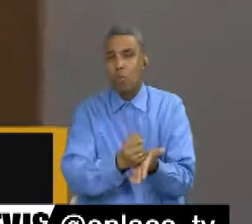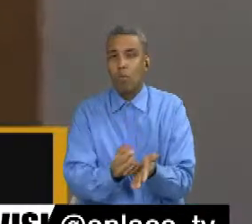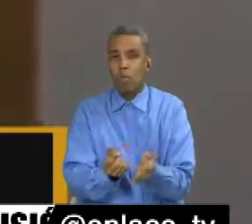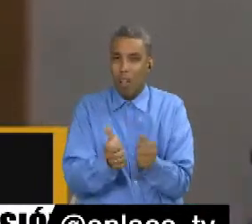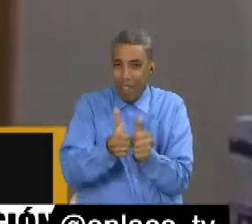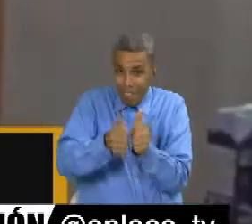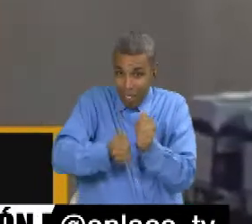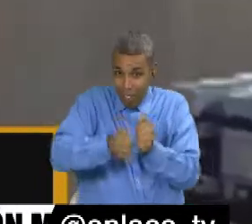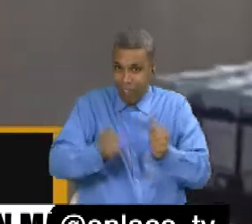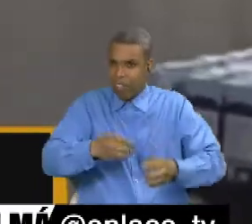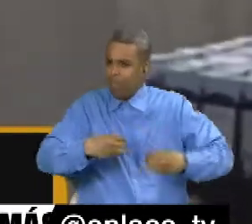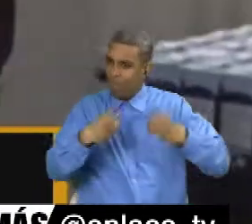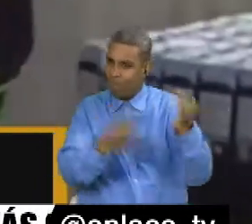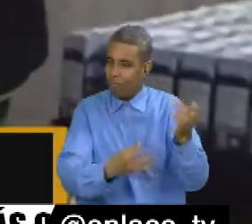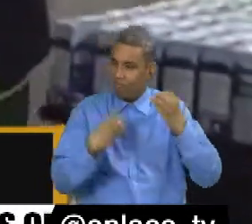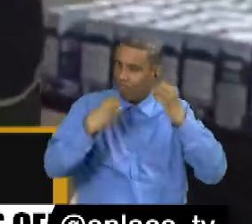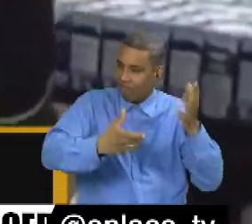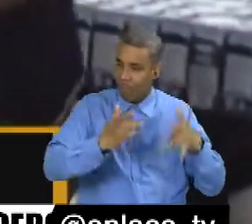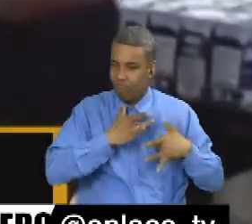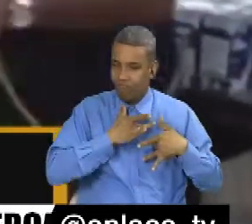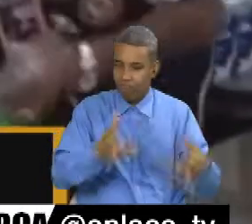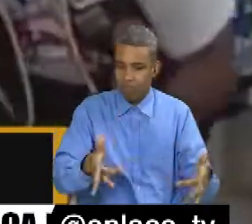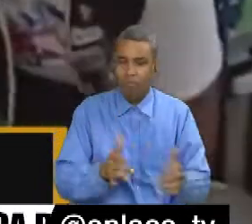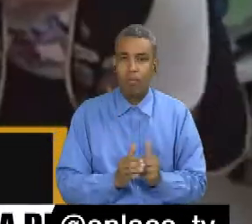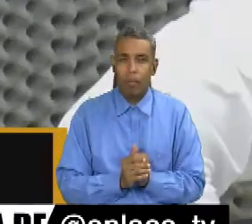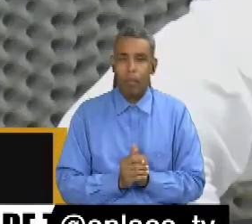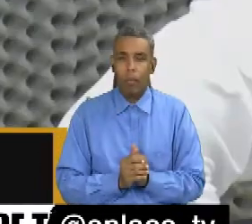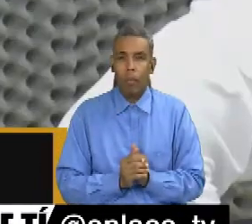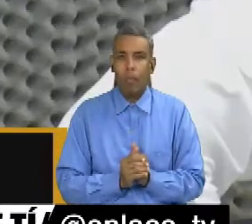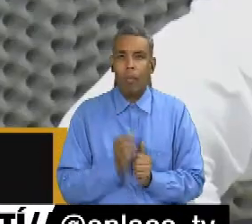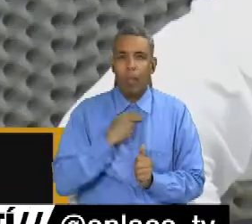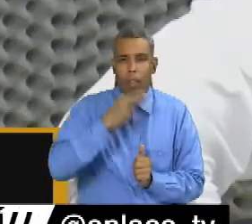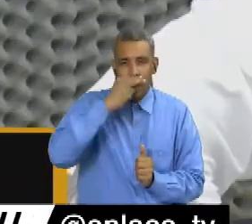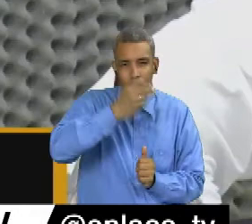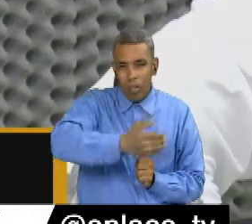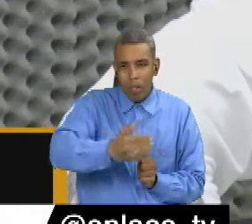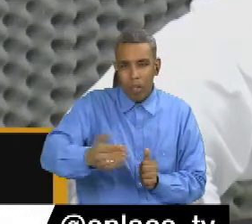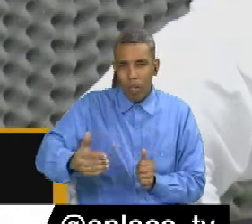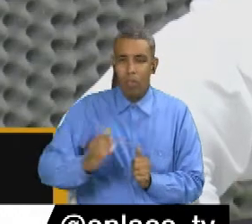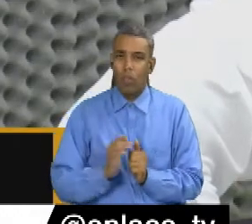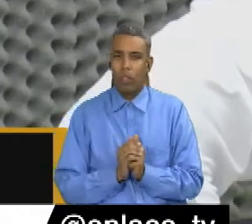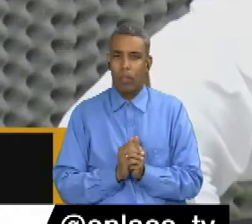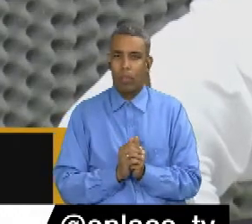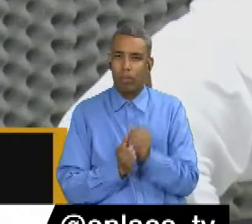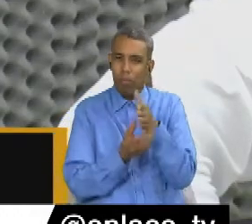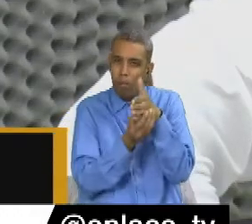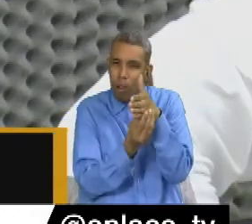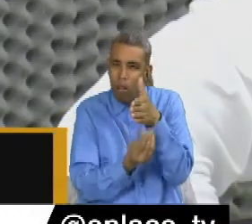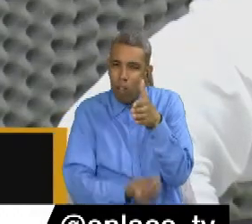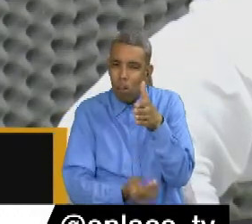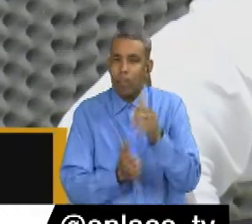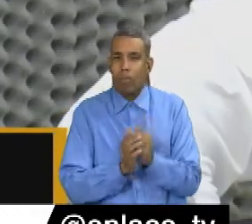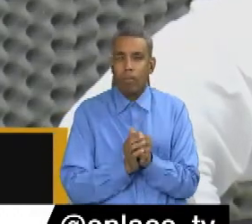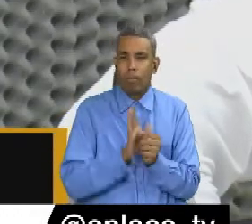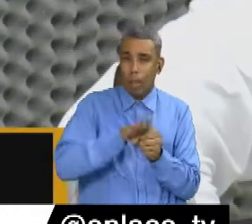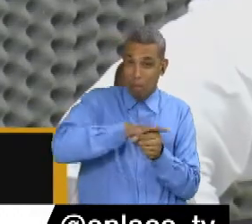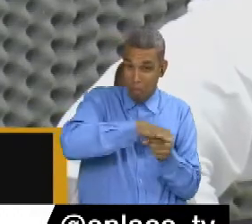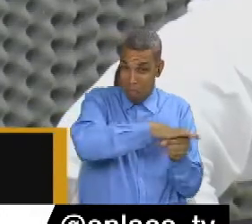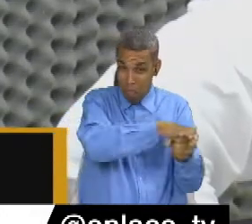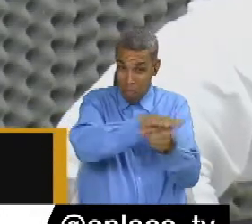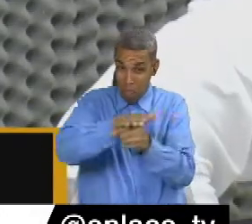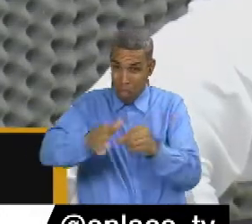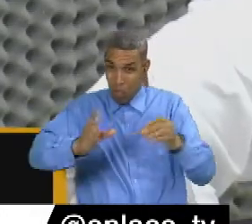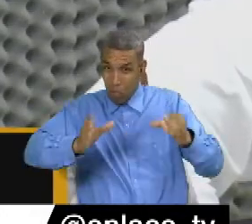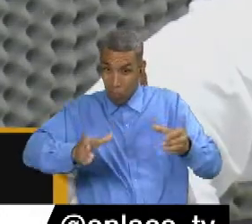principalmente de la Comuna 1. Esta leche fue distribuida a los niños que se benefician en el restaurante escolar que tenemos ahí en La